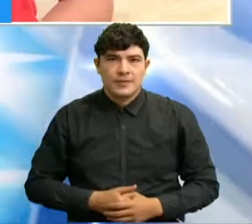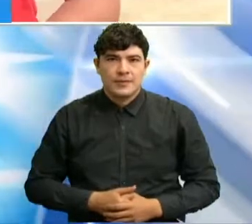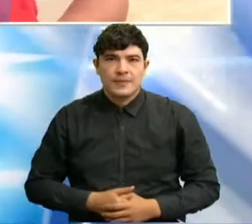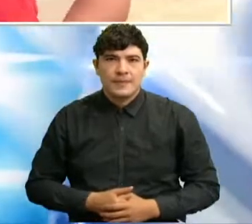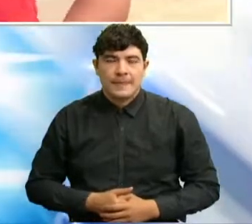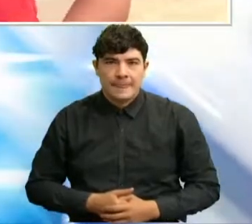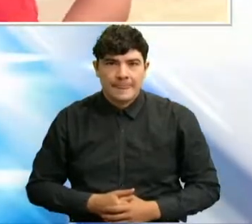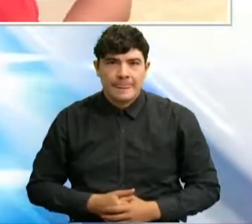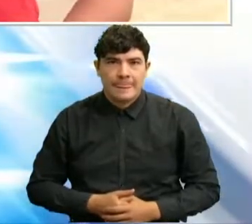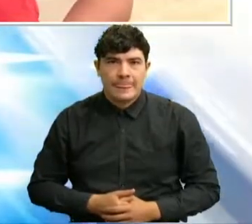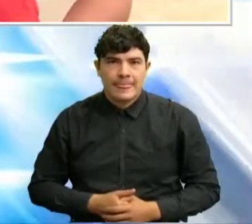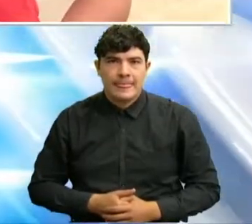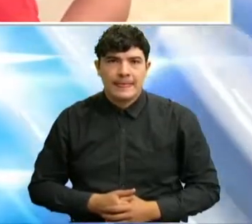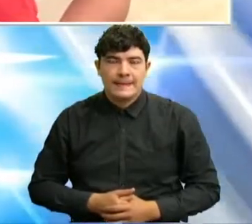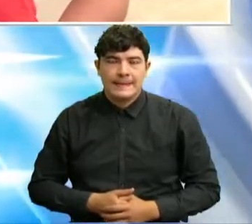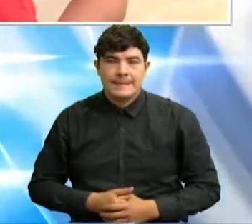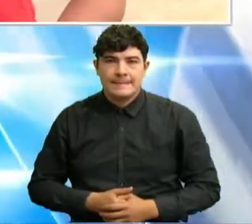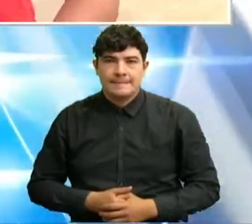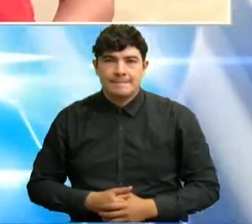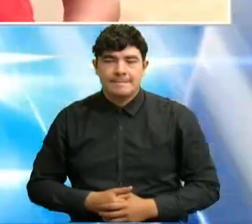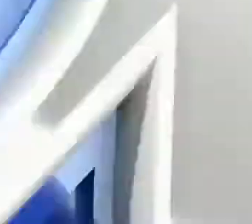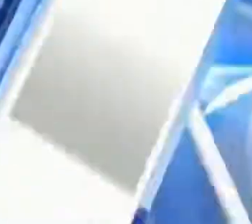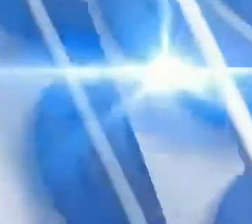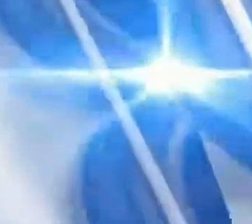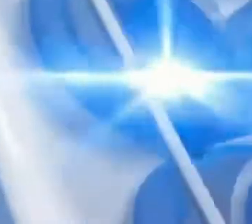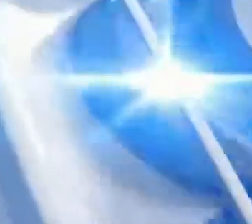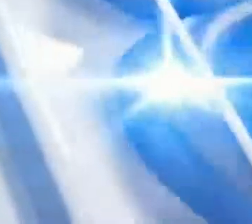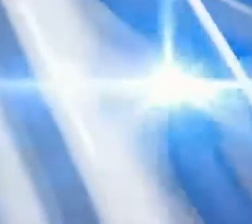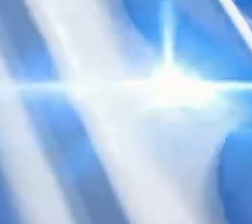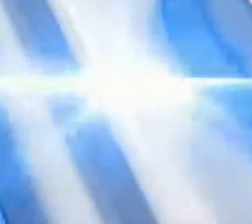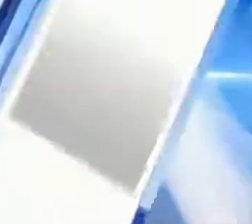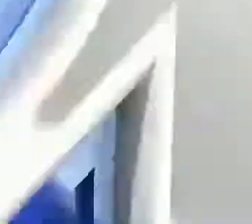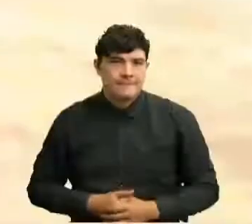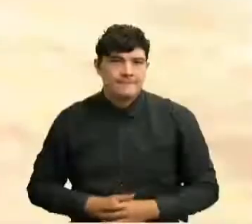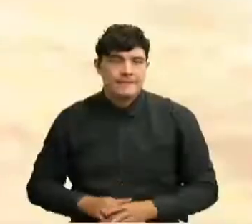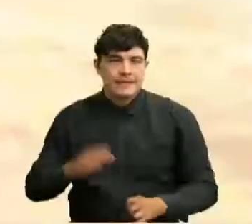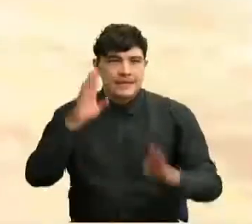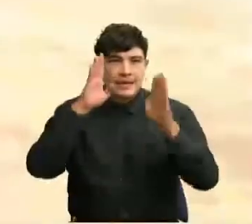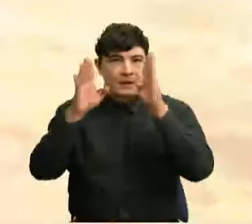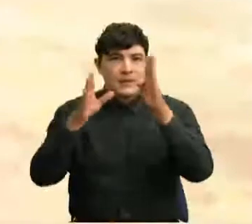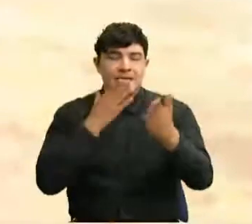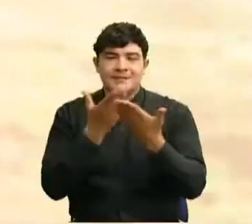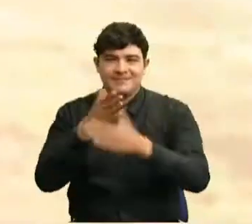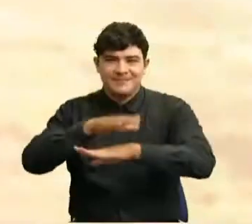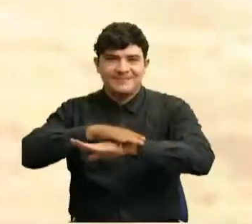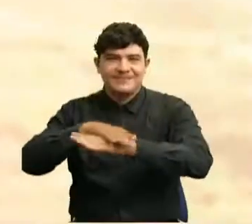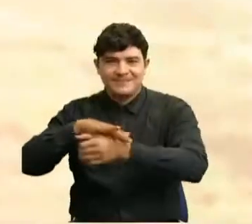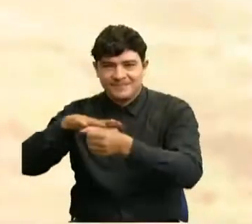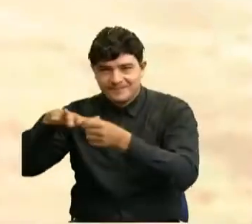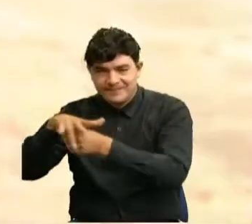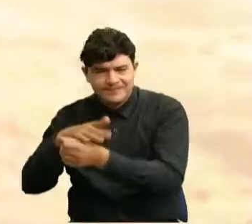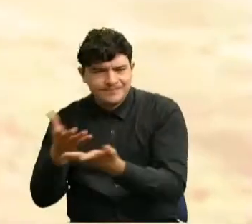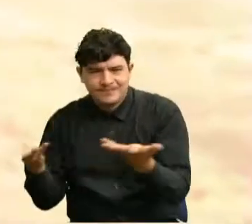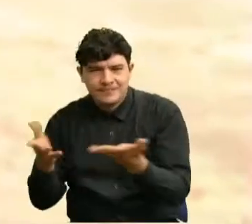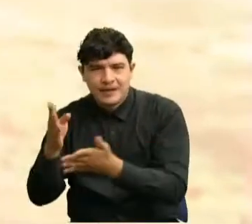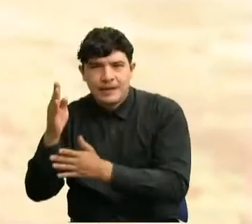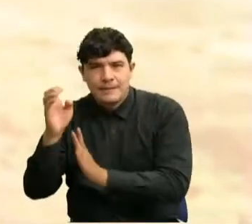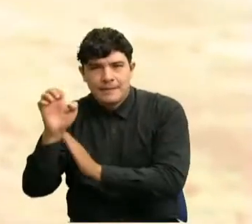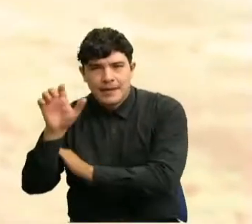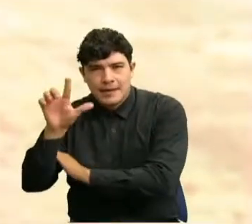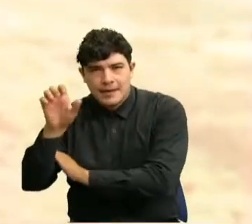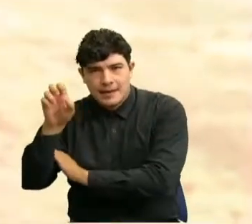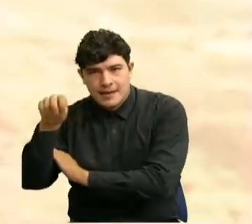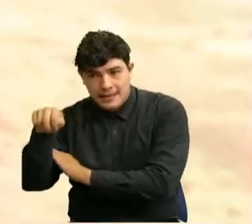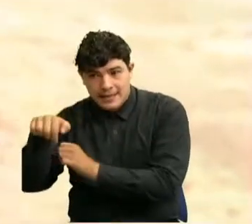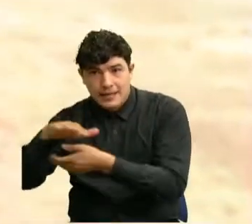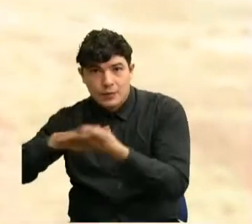Hola, ¿qué tal, compañeros y televidentes? Buenas tardes. Pues los saludo desde el barrio Belén, ubicado específicamente en la Comuna 9, en la ciudad